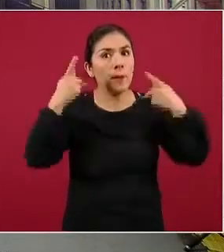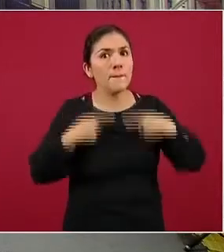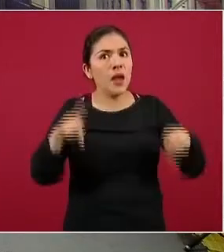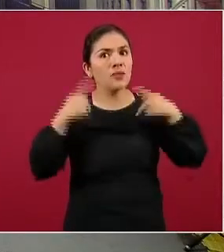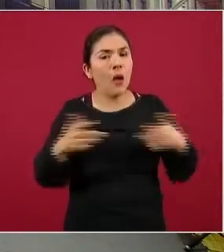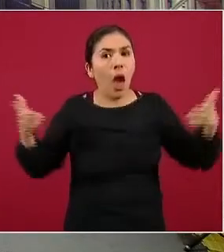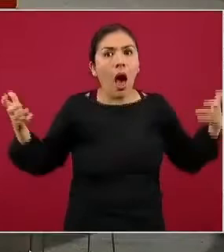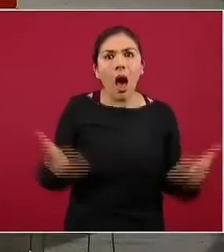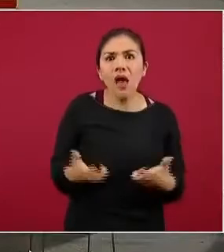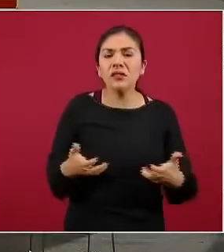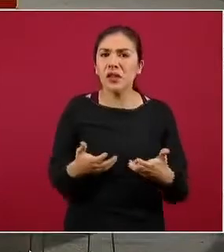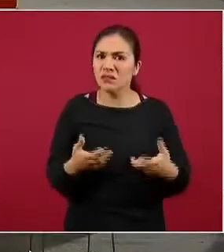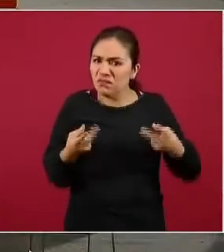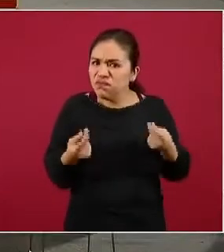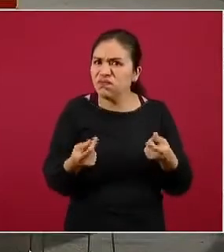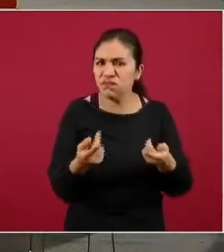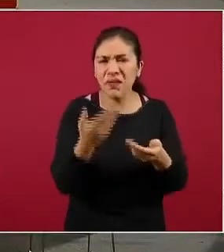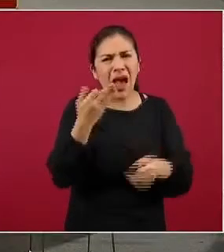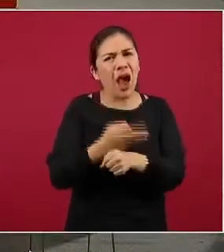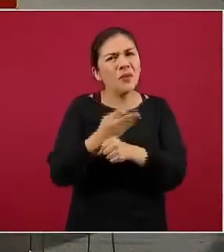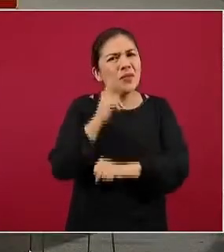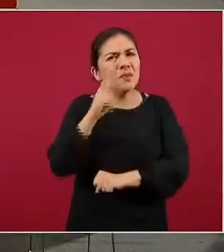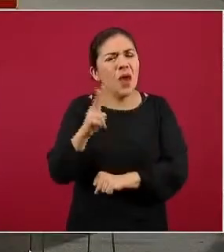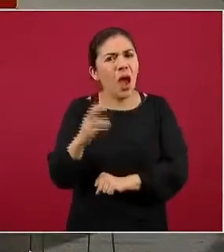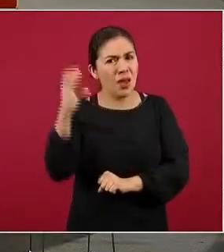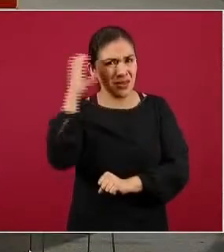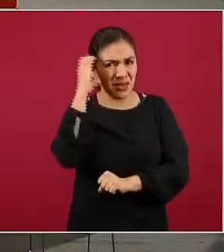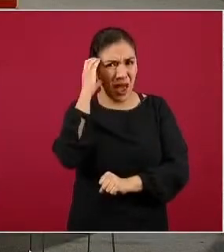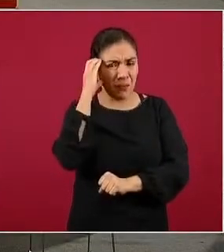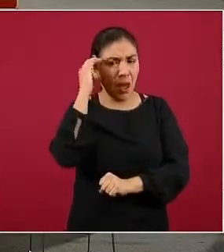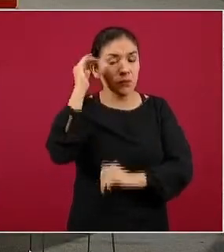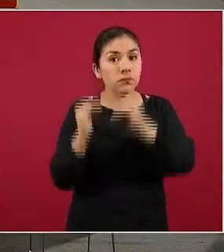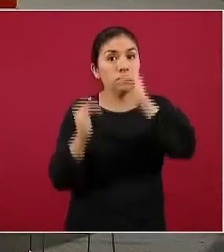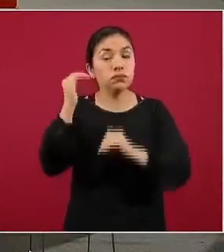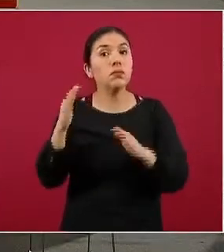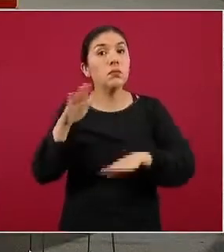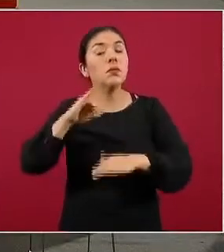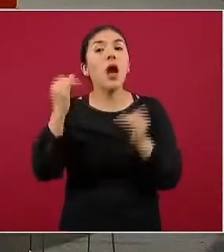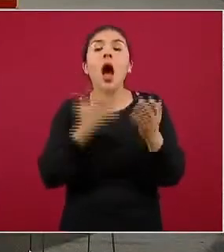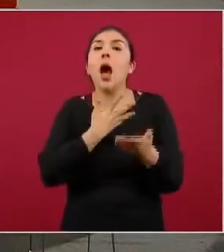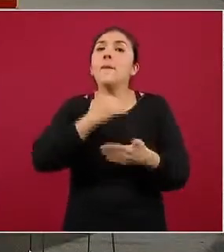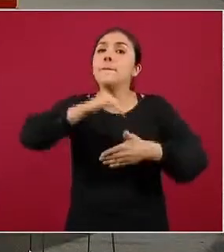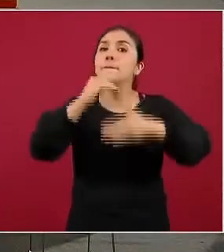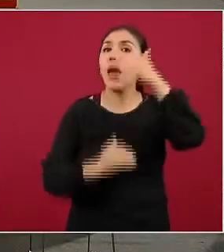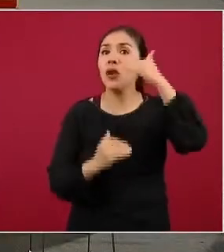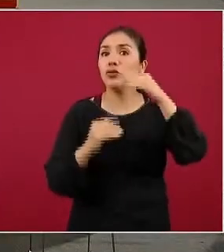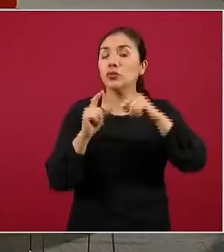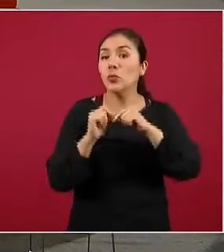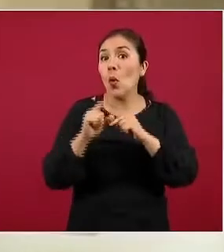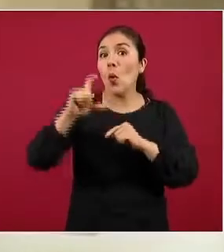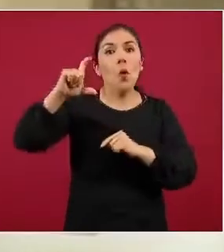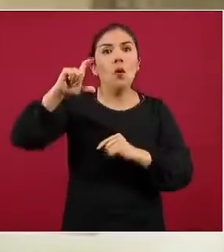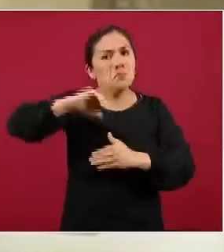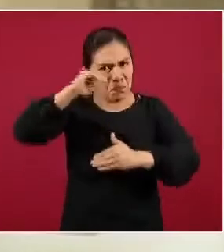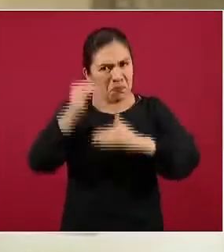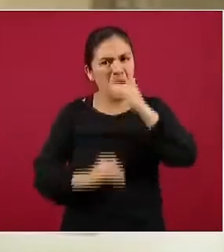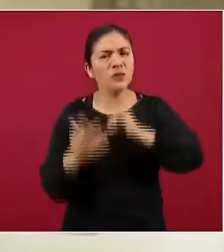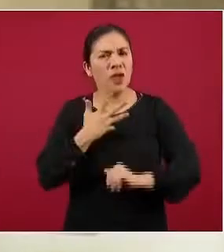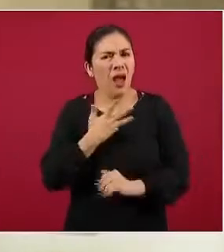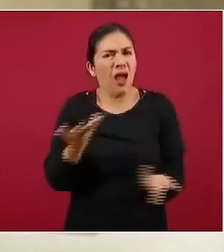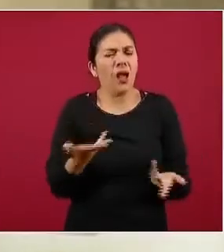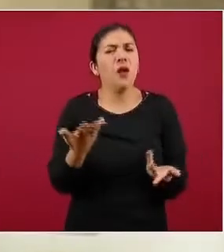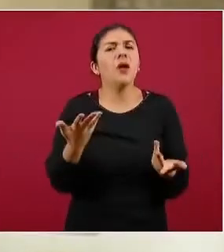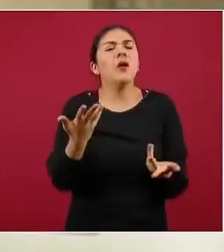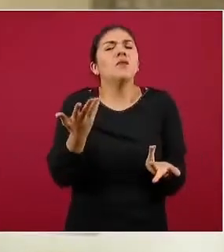civil, y vemos ahorita que las camas también llevan una velocidad menor en el crecimiento, en la ocupación.